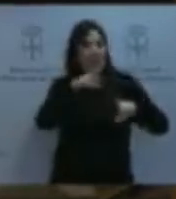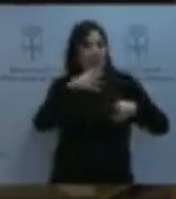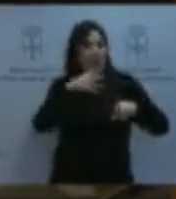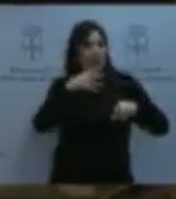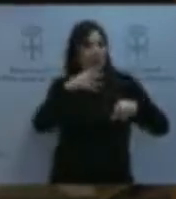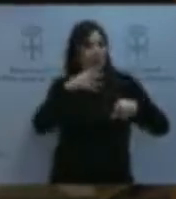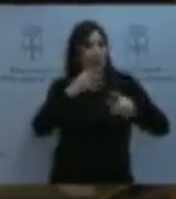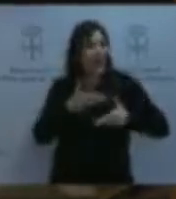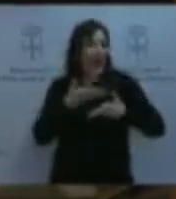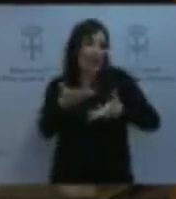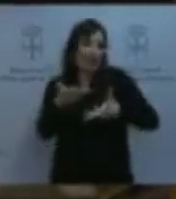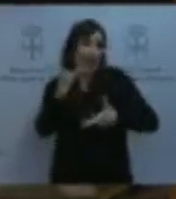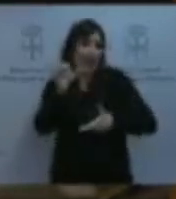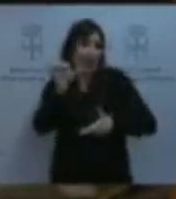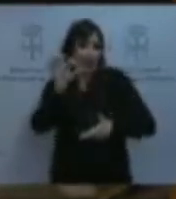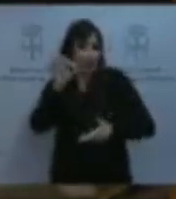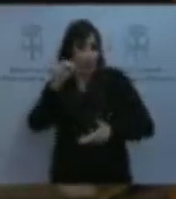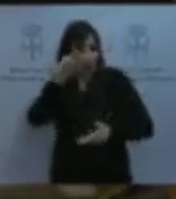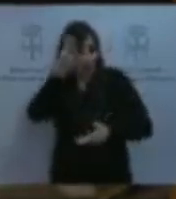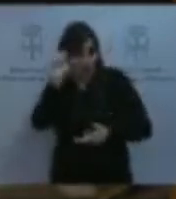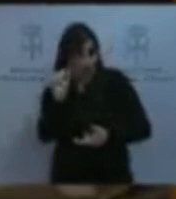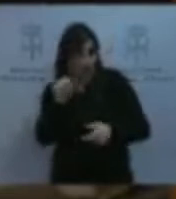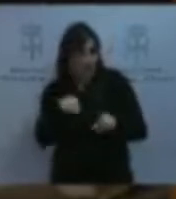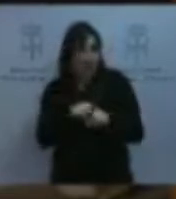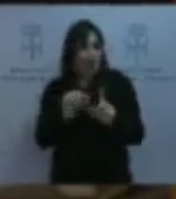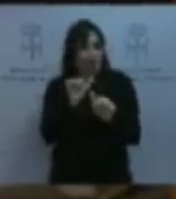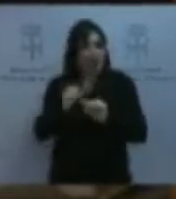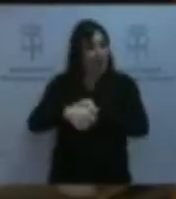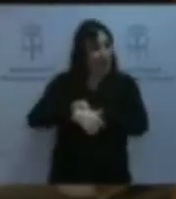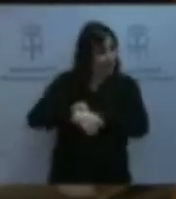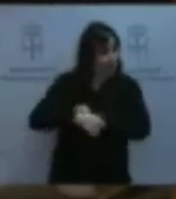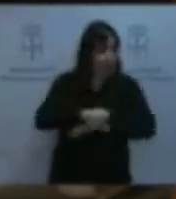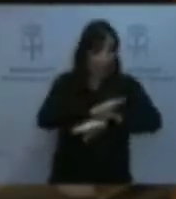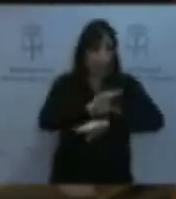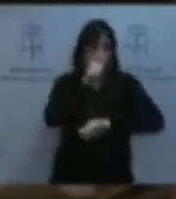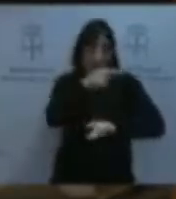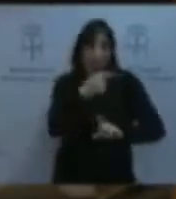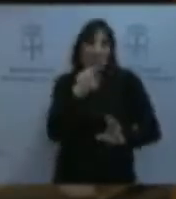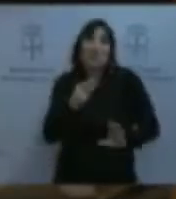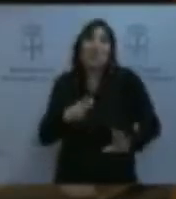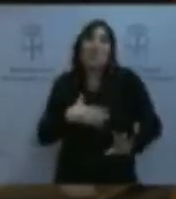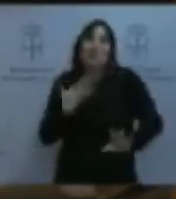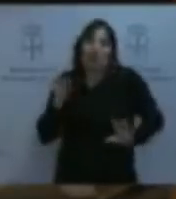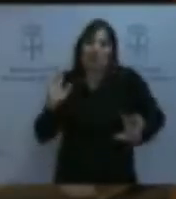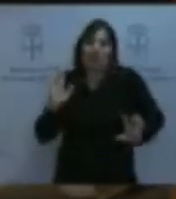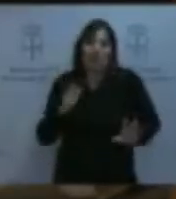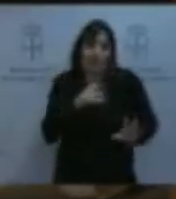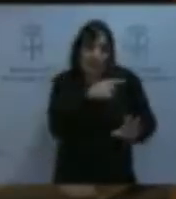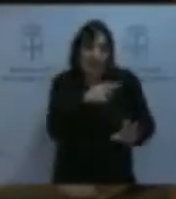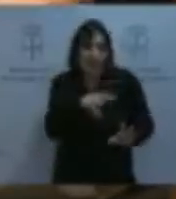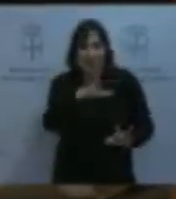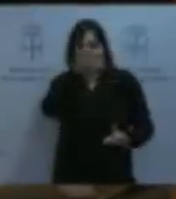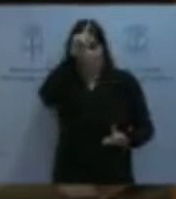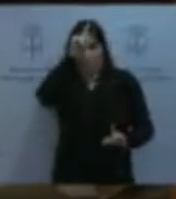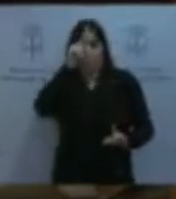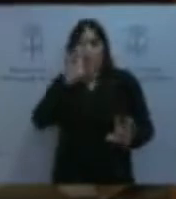primer trampantojo, el propio consejero lo llegó a sugerir en un momento, yo creo que se ha dado cuenta y ha rectificado, pero en todo caso, Sogepsa tiene una serie de problemas que no se resuelven